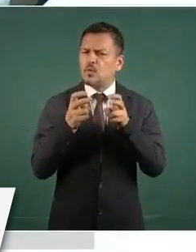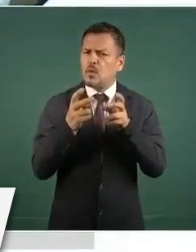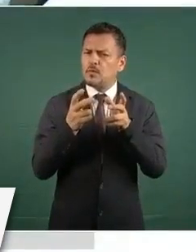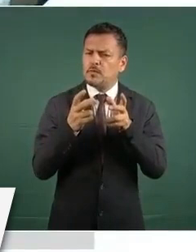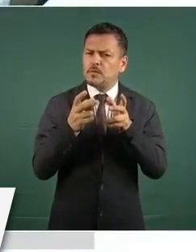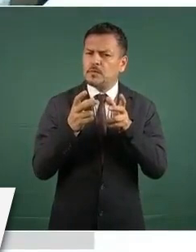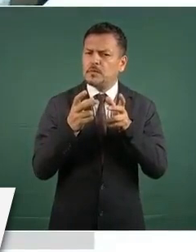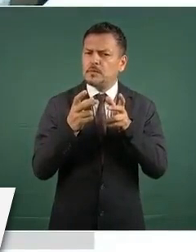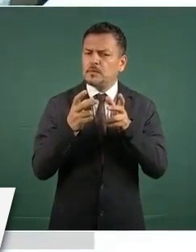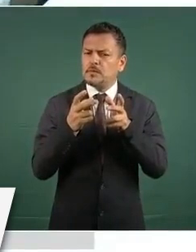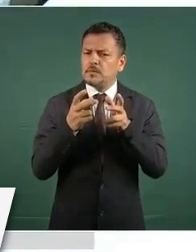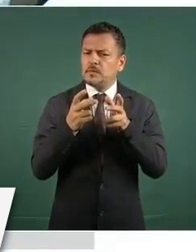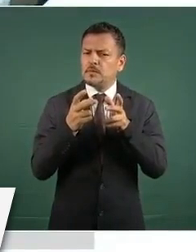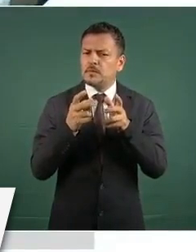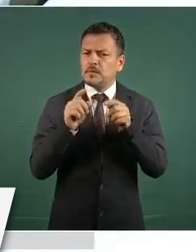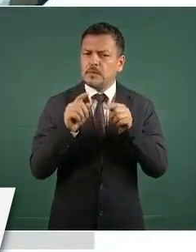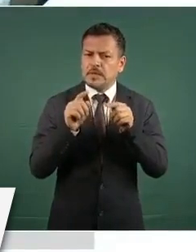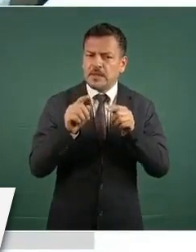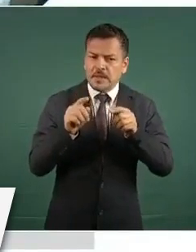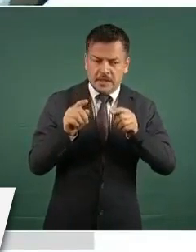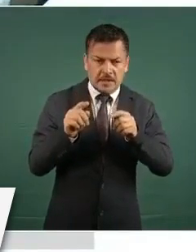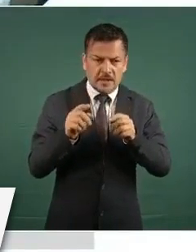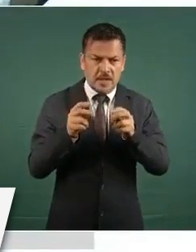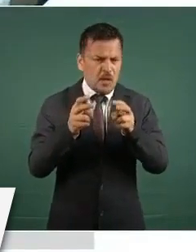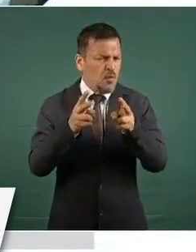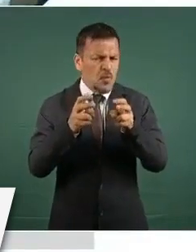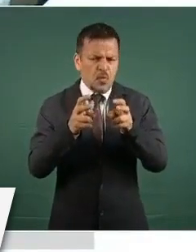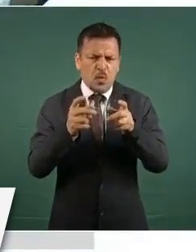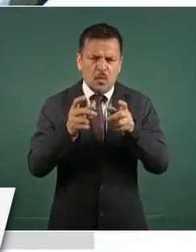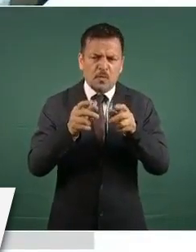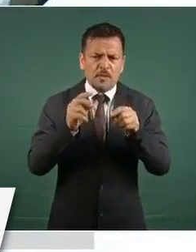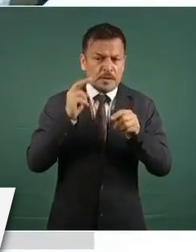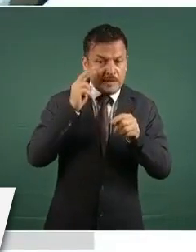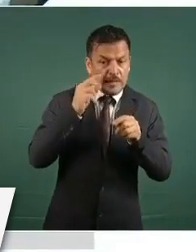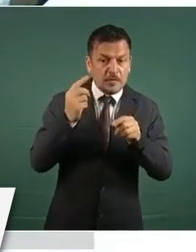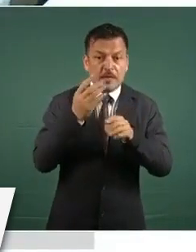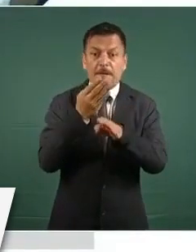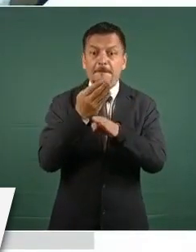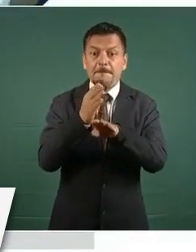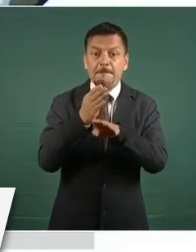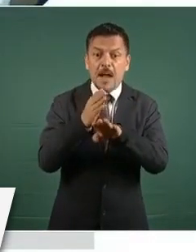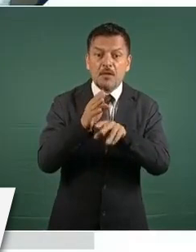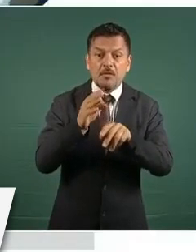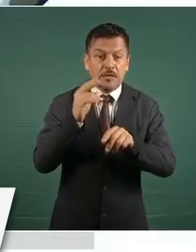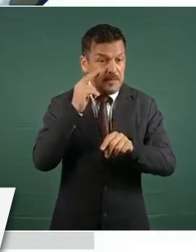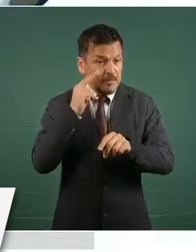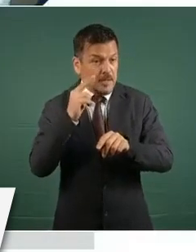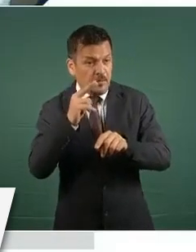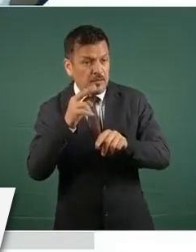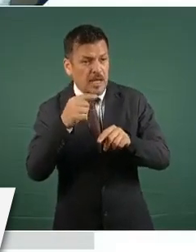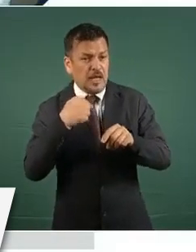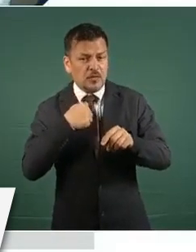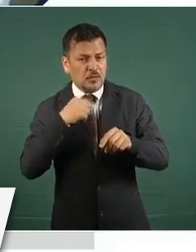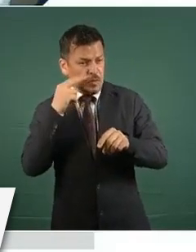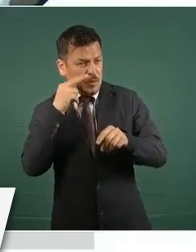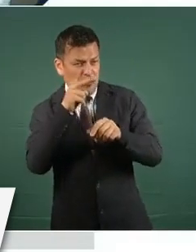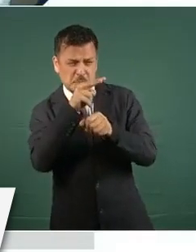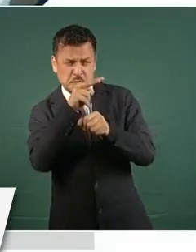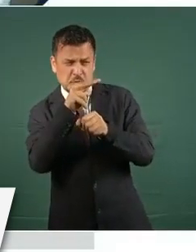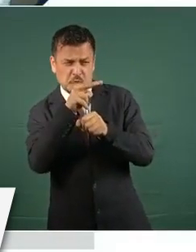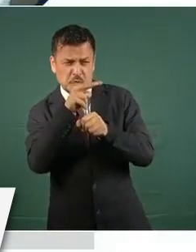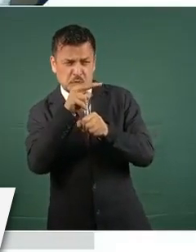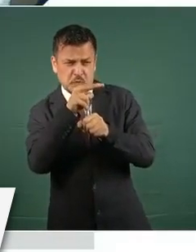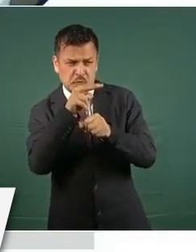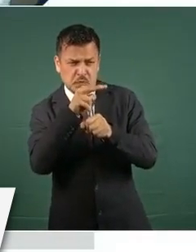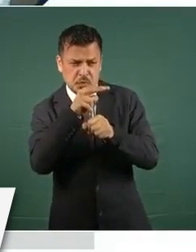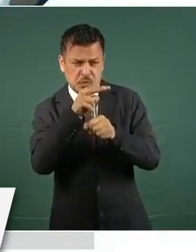de provisionales de lo que va a ser el banco del bienestar y bueno el c5 ha logrado captar una serie imágenes que hemos